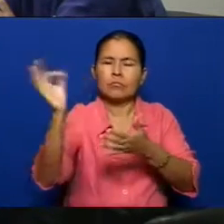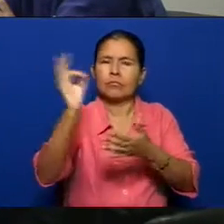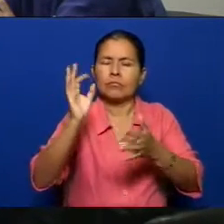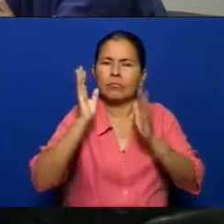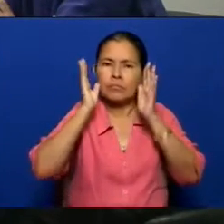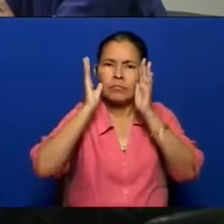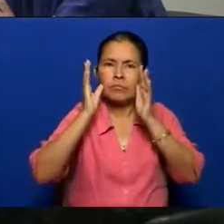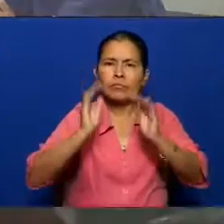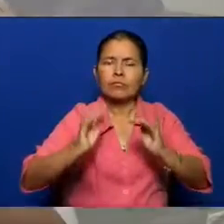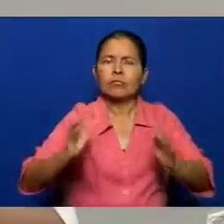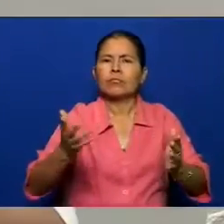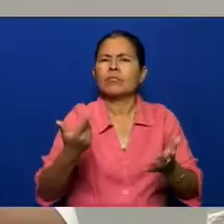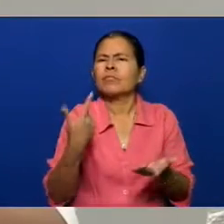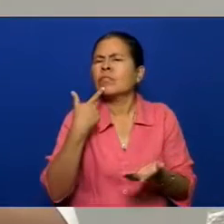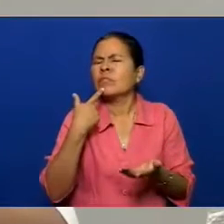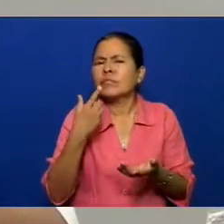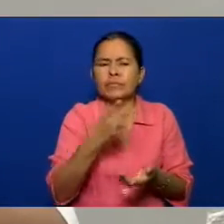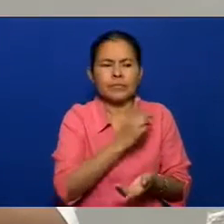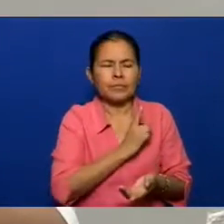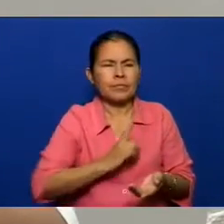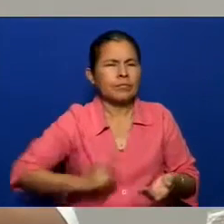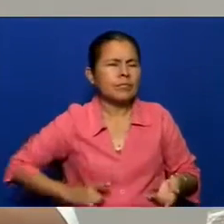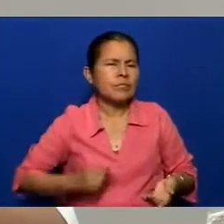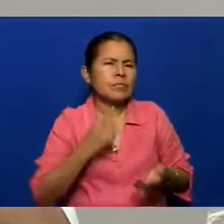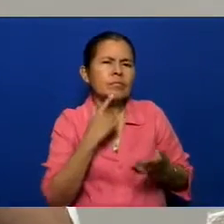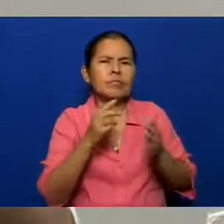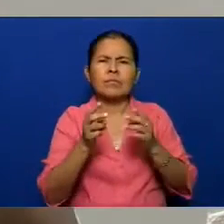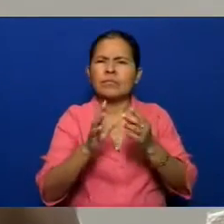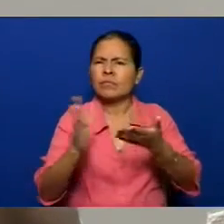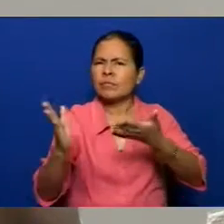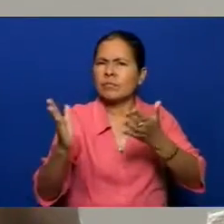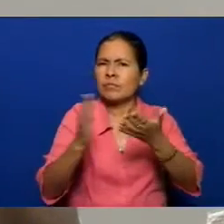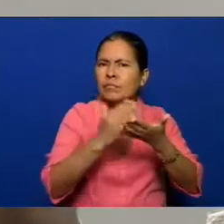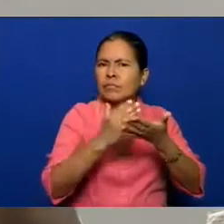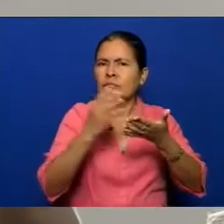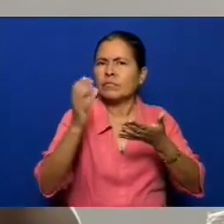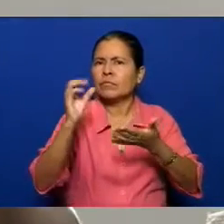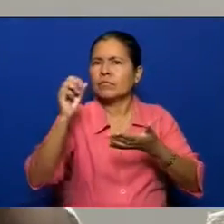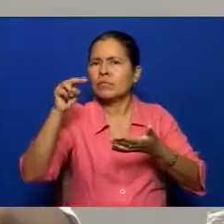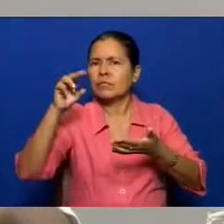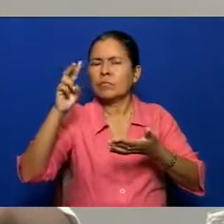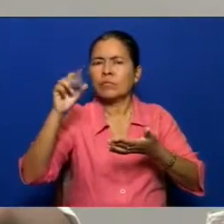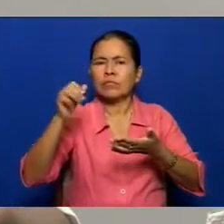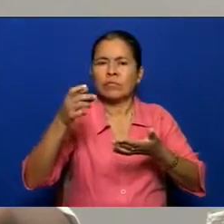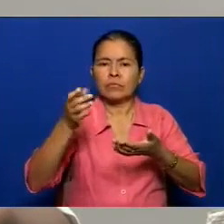Diputado, ¿qué es la Convención sobre los Derechos de la Niñez y la Adolescencia? Hago esto,